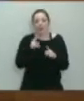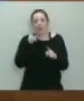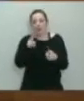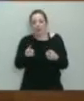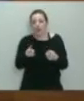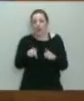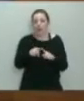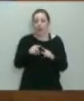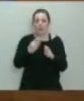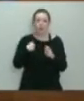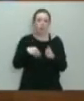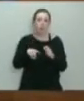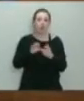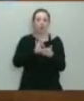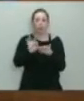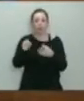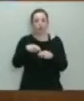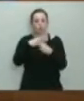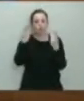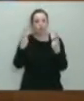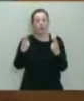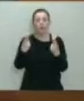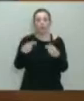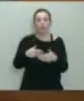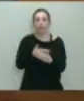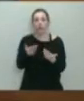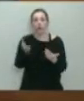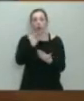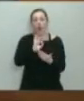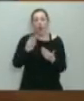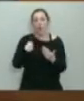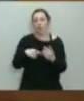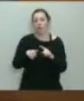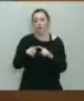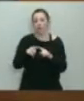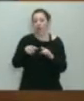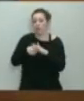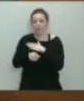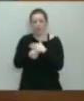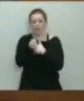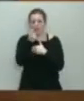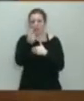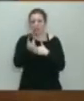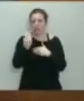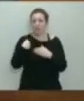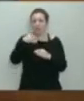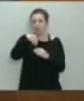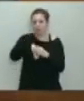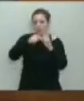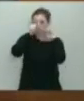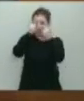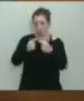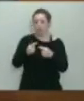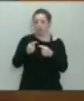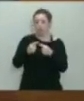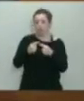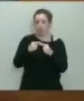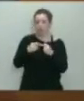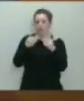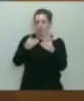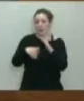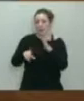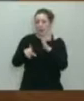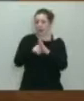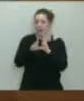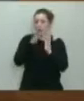la prestación de servicios públicos o las escasas inversiones que se contemplan en este presupuesto prorrogado y en las leyes con esa carga